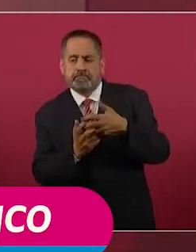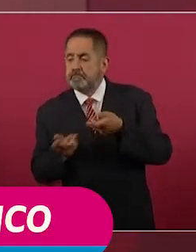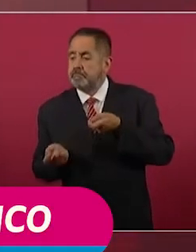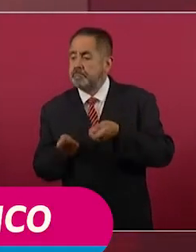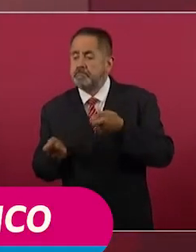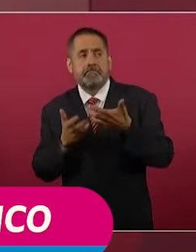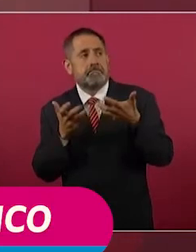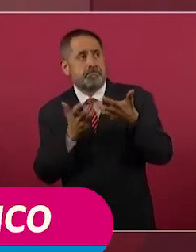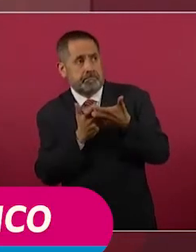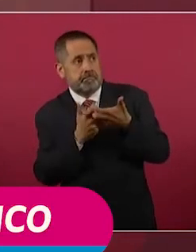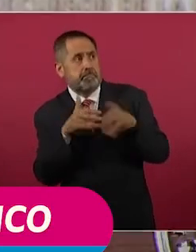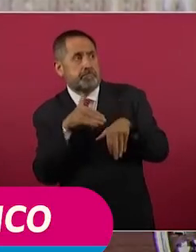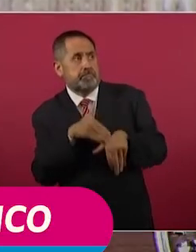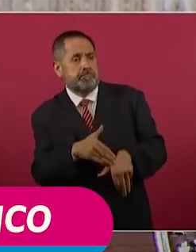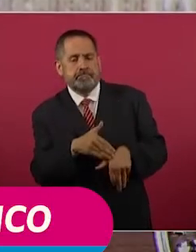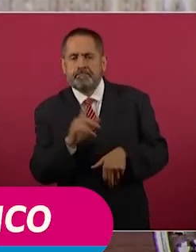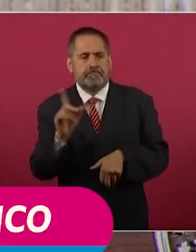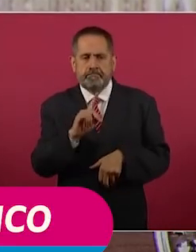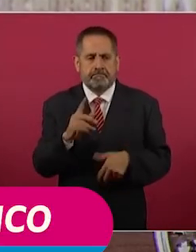sumisión.